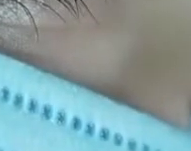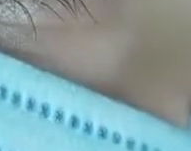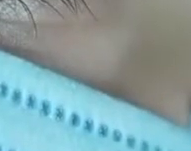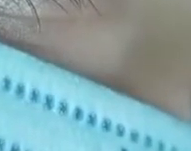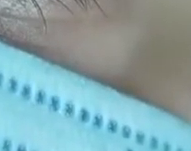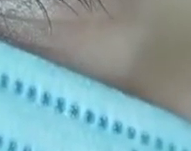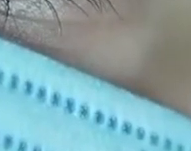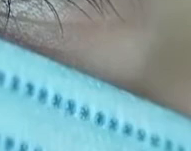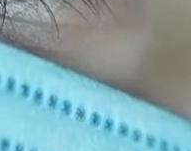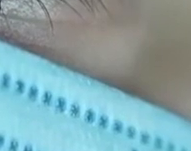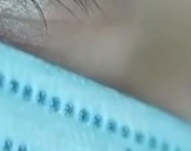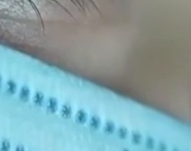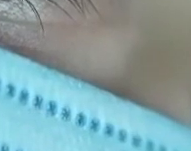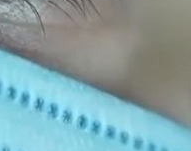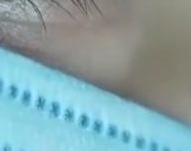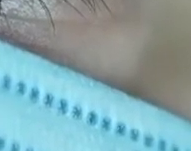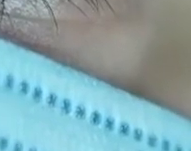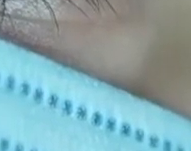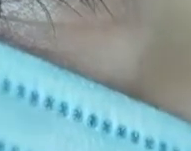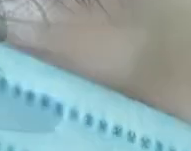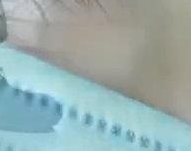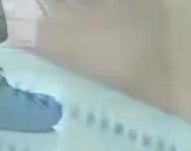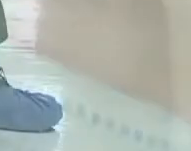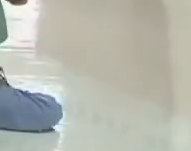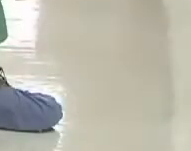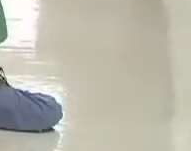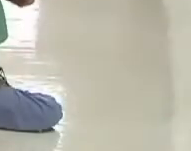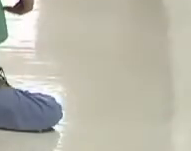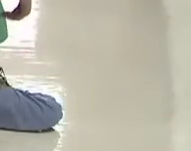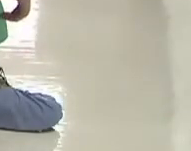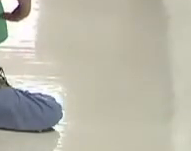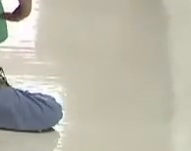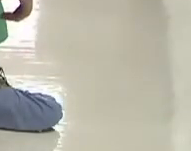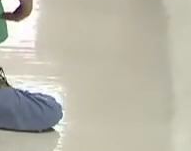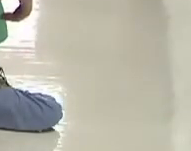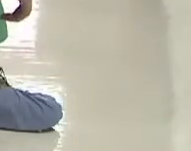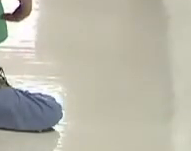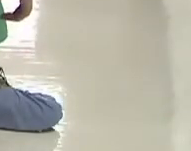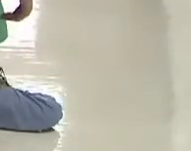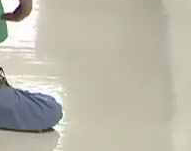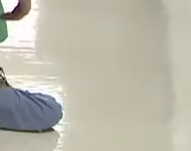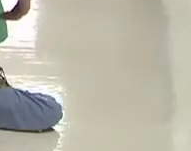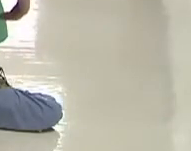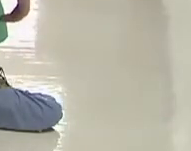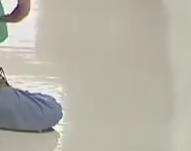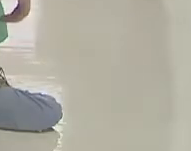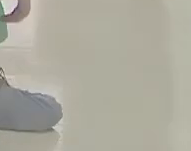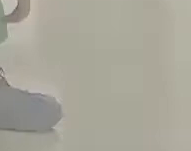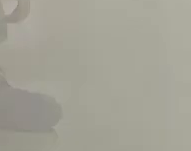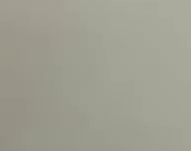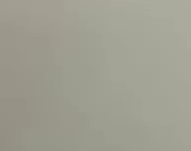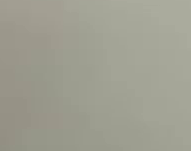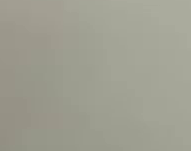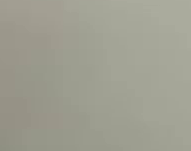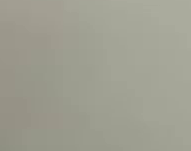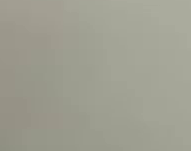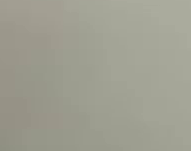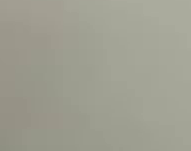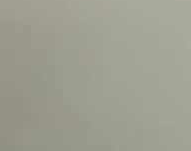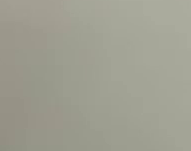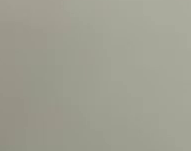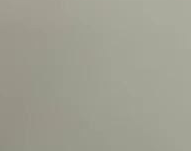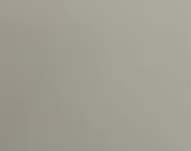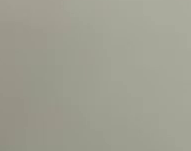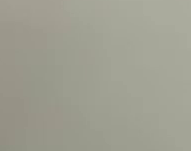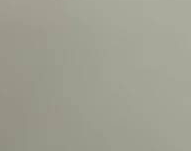Marcas en tu rostro hoy se pintan ya. El cuerpo reclama, quiere descansar, pero sabes que